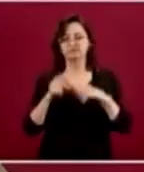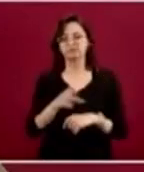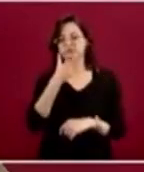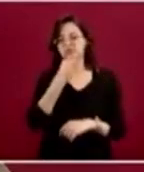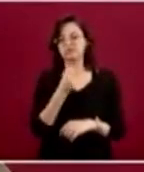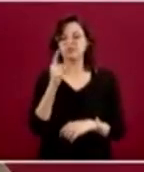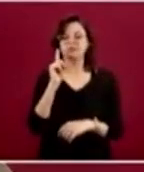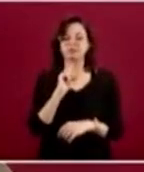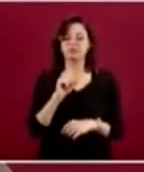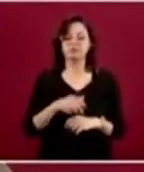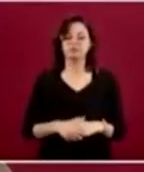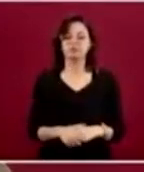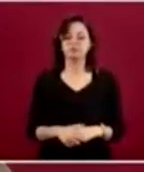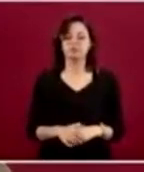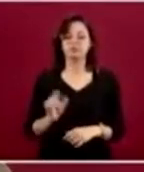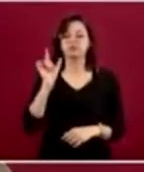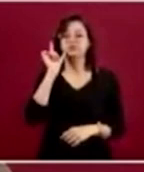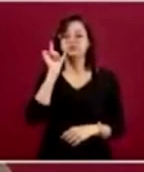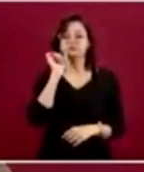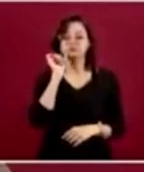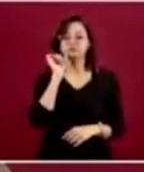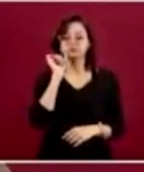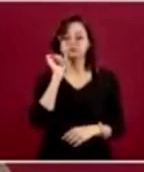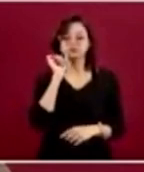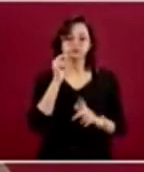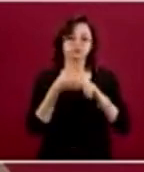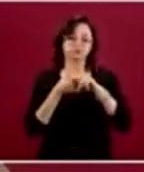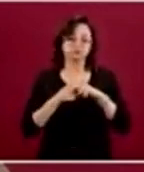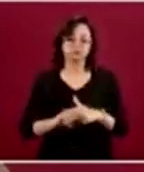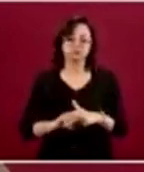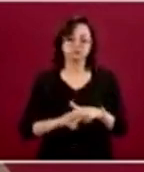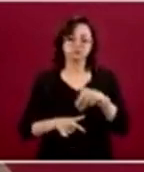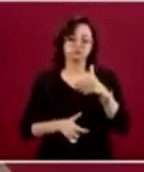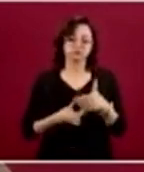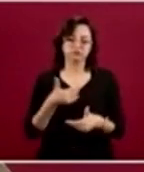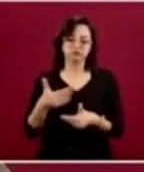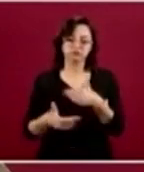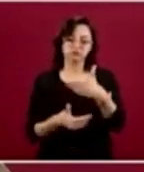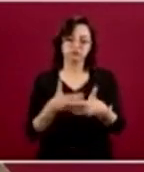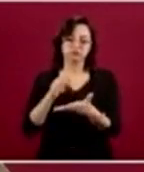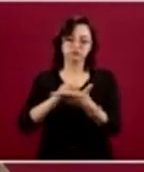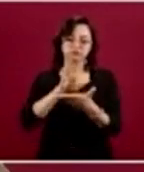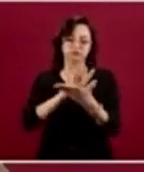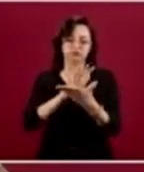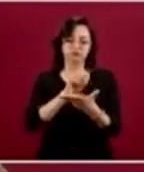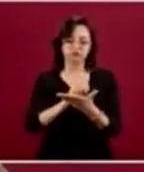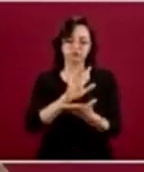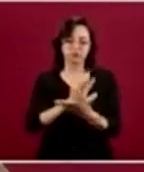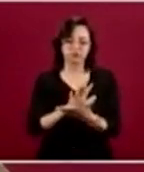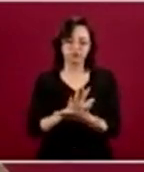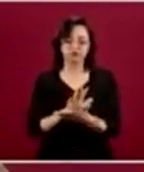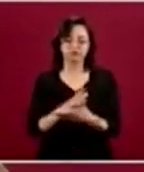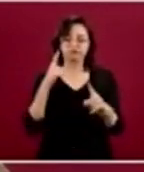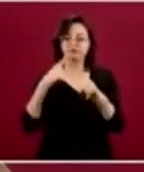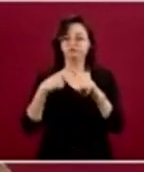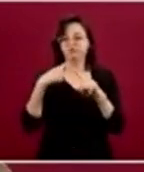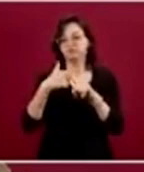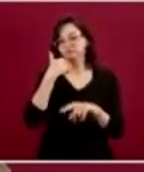nuestros enfermeros. Mañana iniciamos el proceso de registro de las